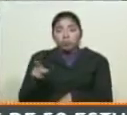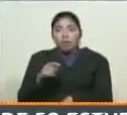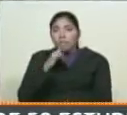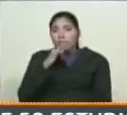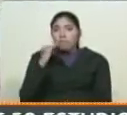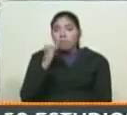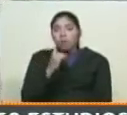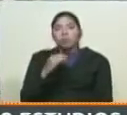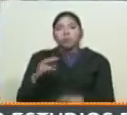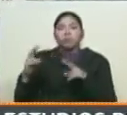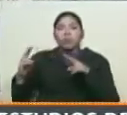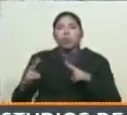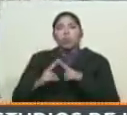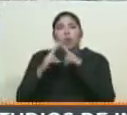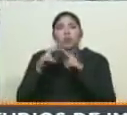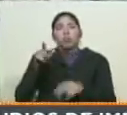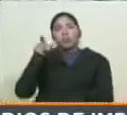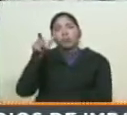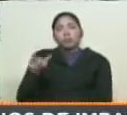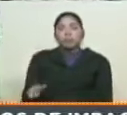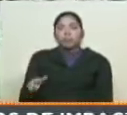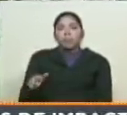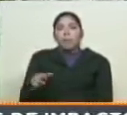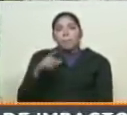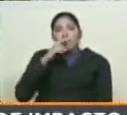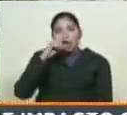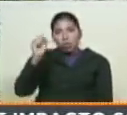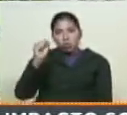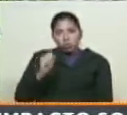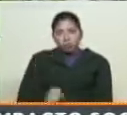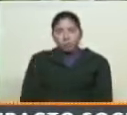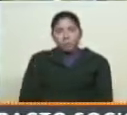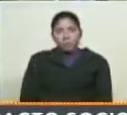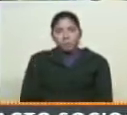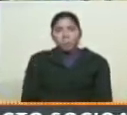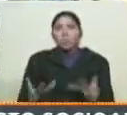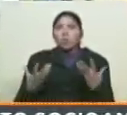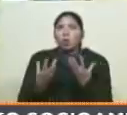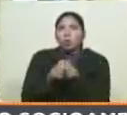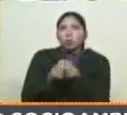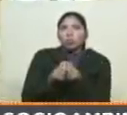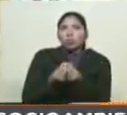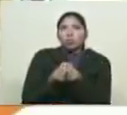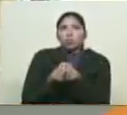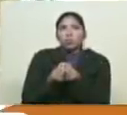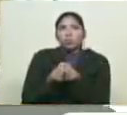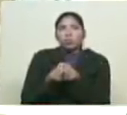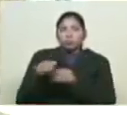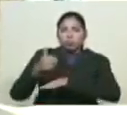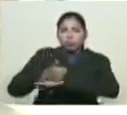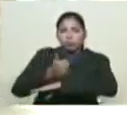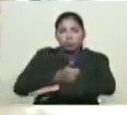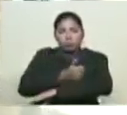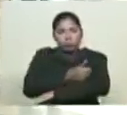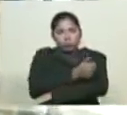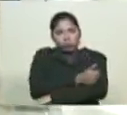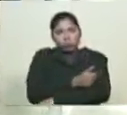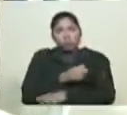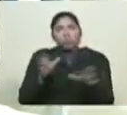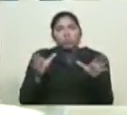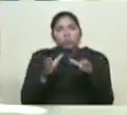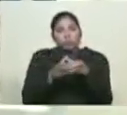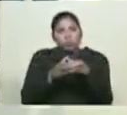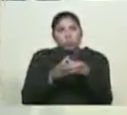importante encuentro el jefe de Estado venezolano Nicolás Maduro Moros con el buró político del Comité Central del Partido Comunista